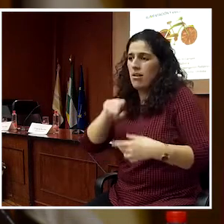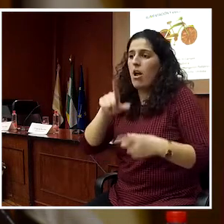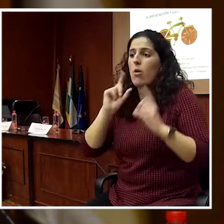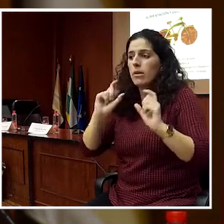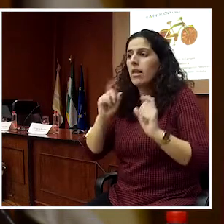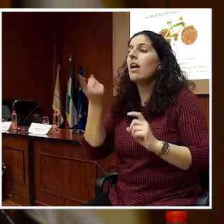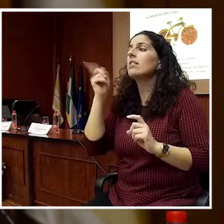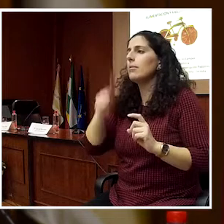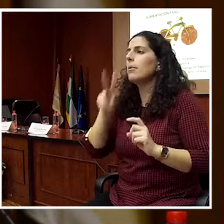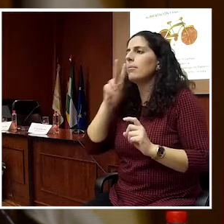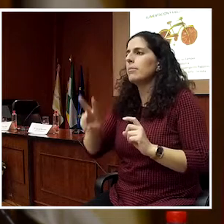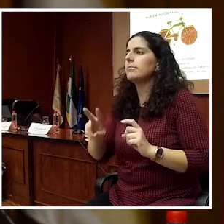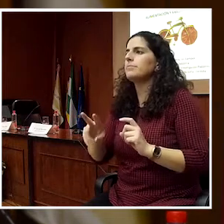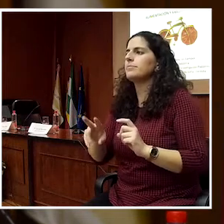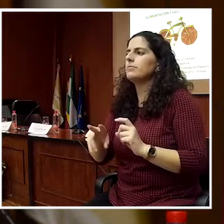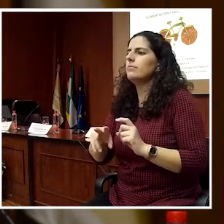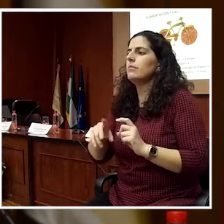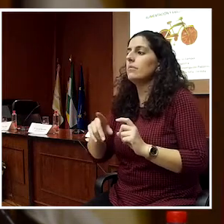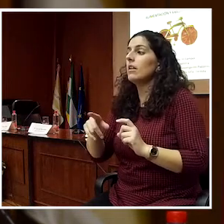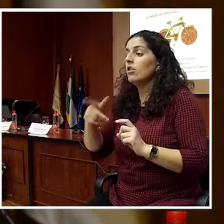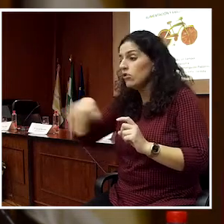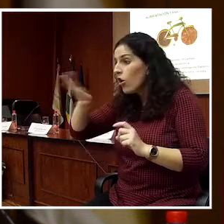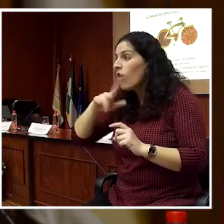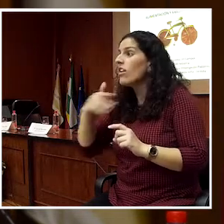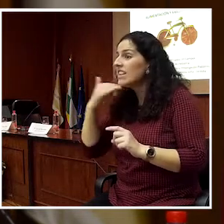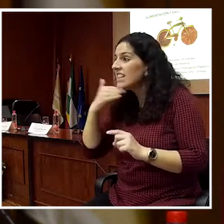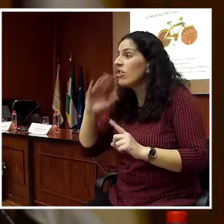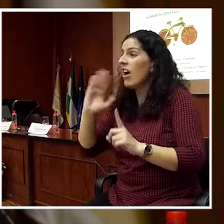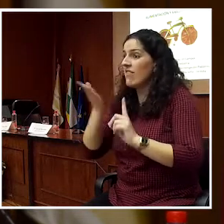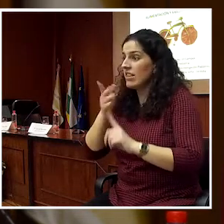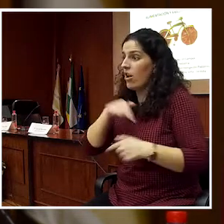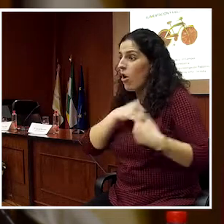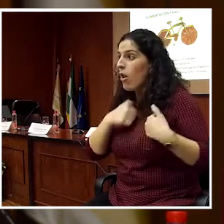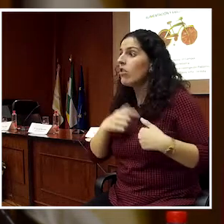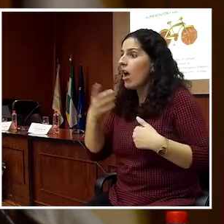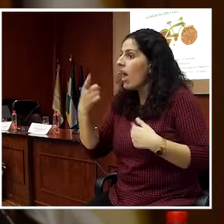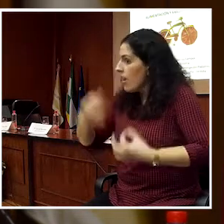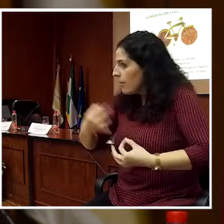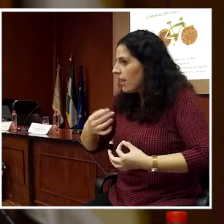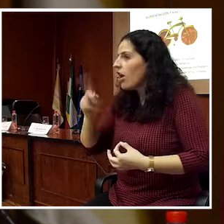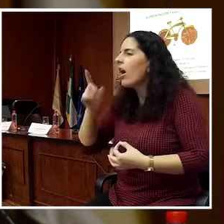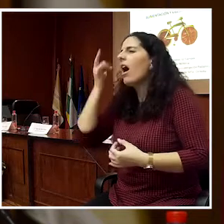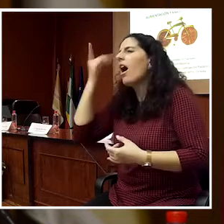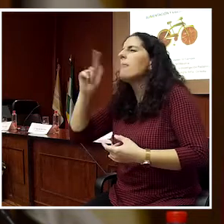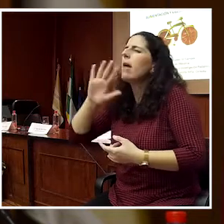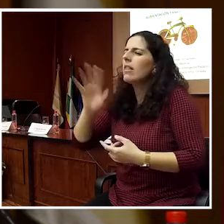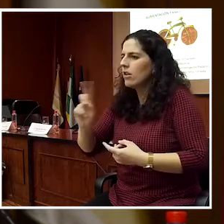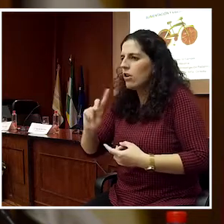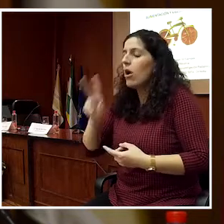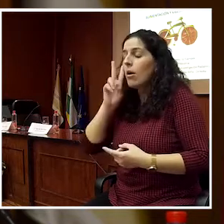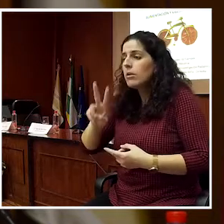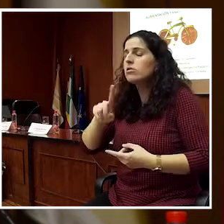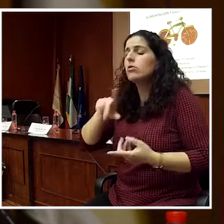sino también ver que realmente esos factores de riesgo existen, que estamos viendo consecuencias de la